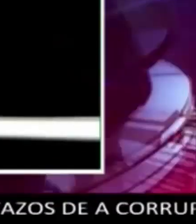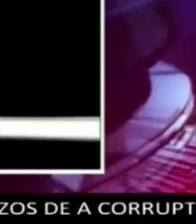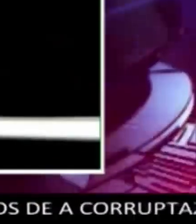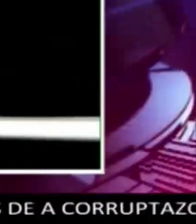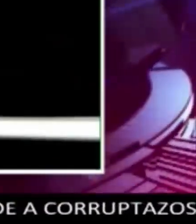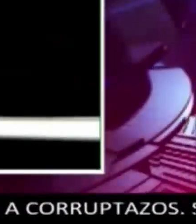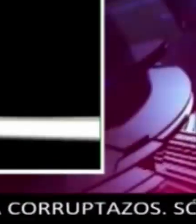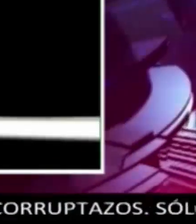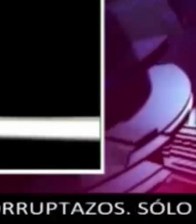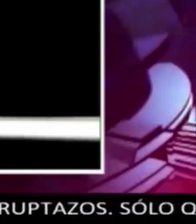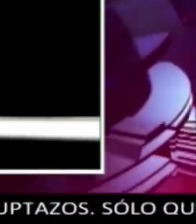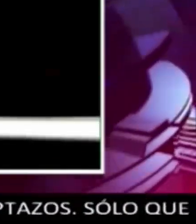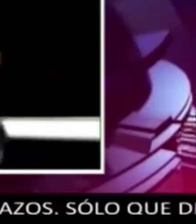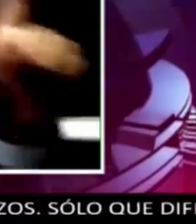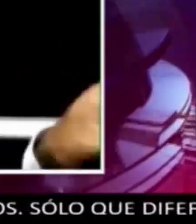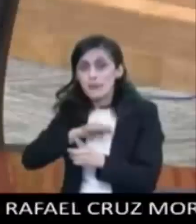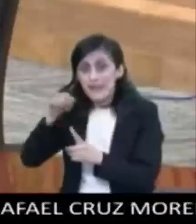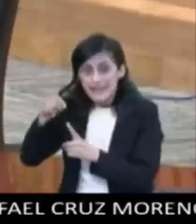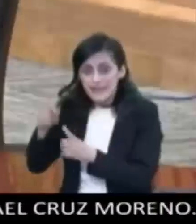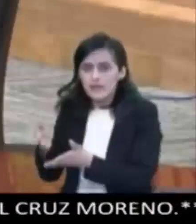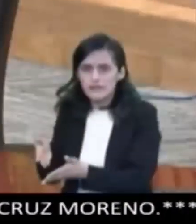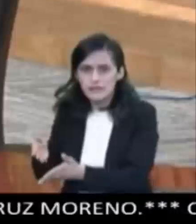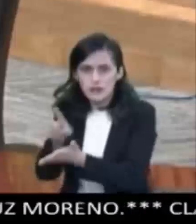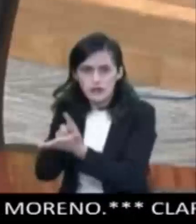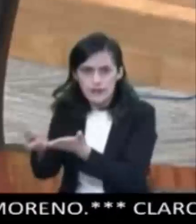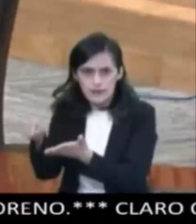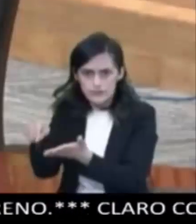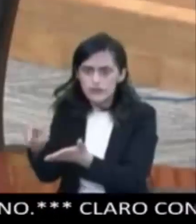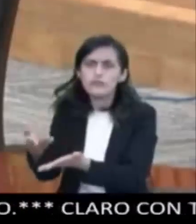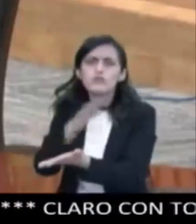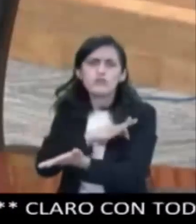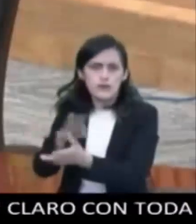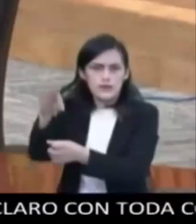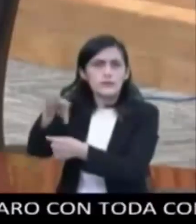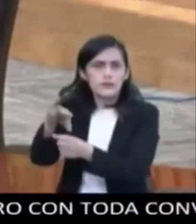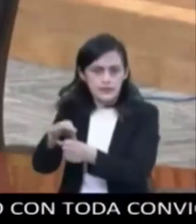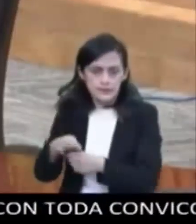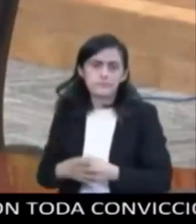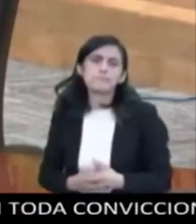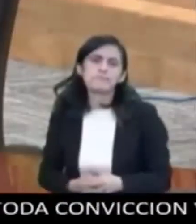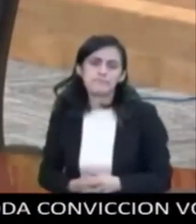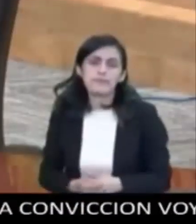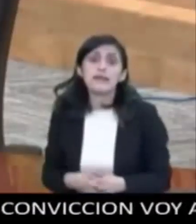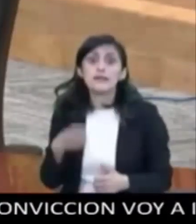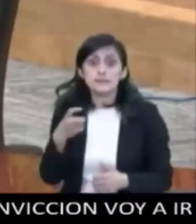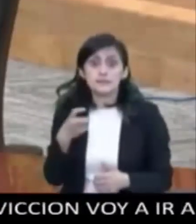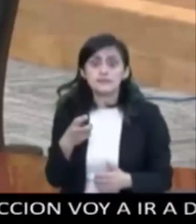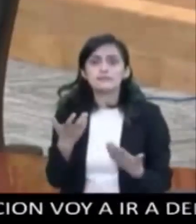pero que puede ocurrir será un argumento o casi seis mil trabajadores del instituto con las nuevas normatividades